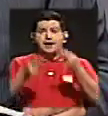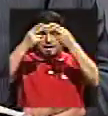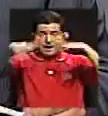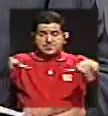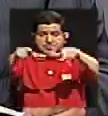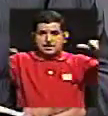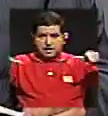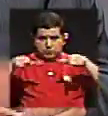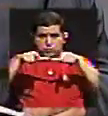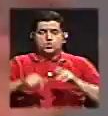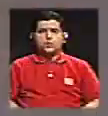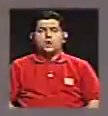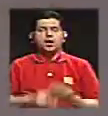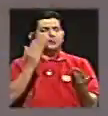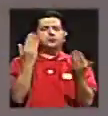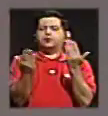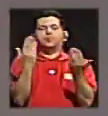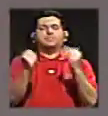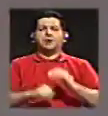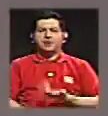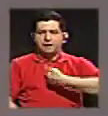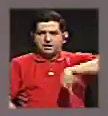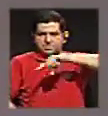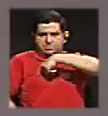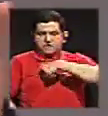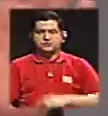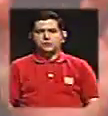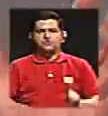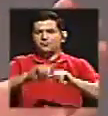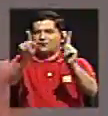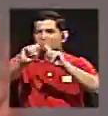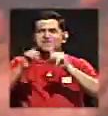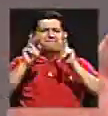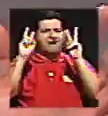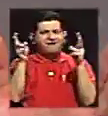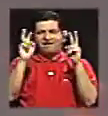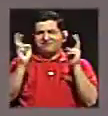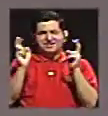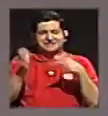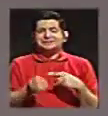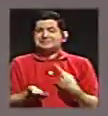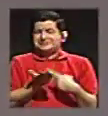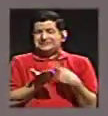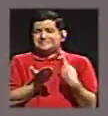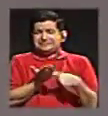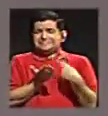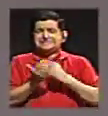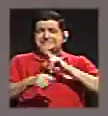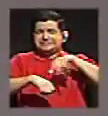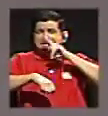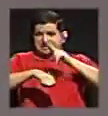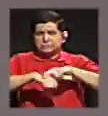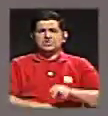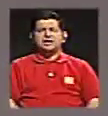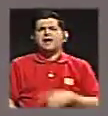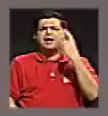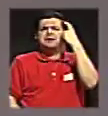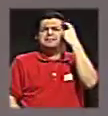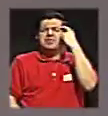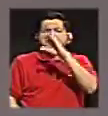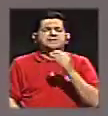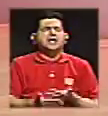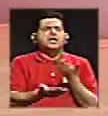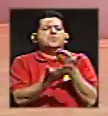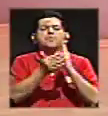web en la que contrastamos eh en distintos temas álgidos del debate nacional Qué piensan Y qué